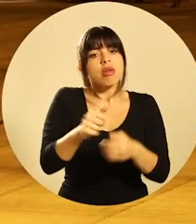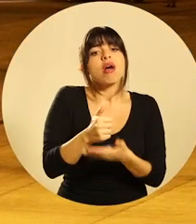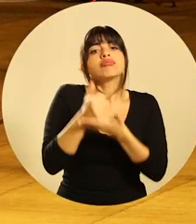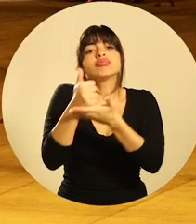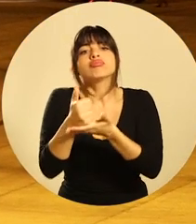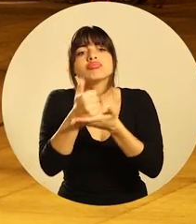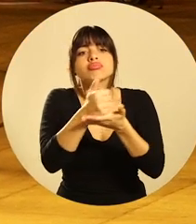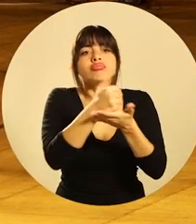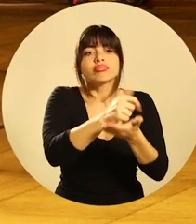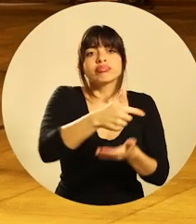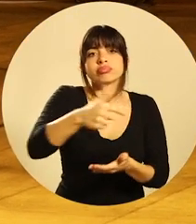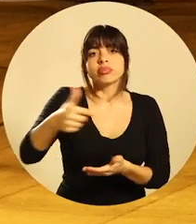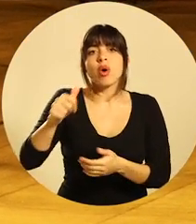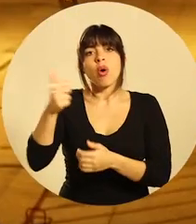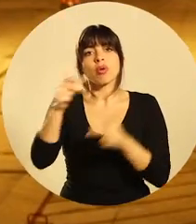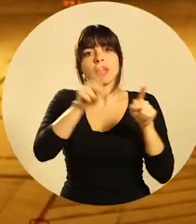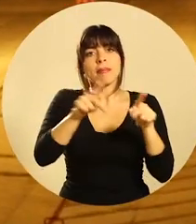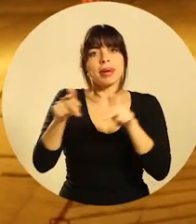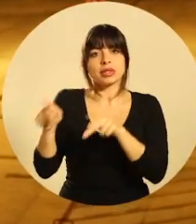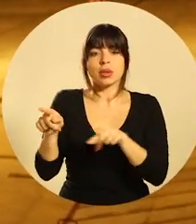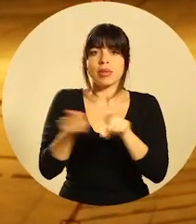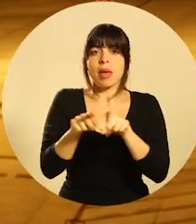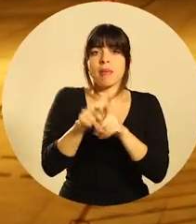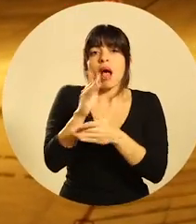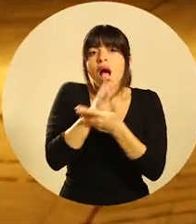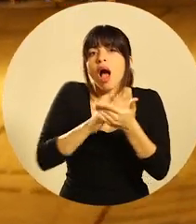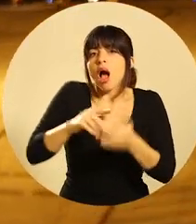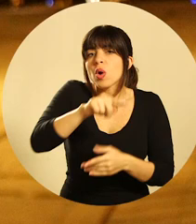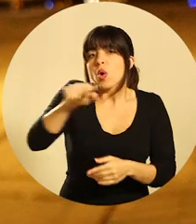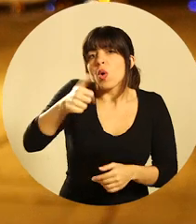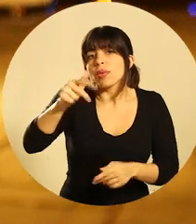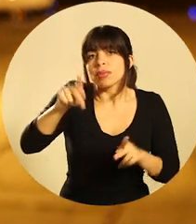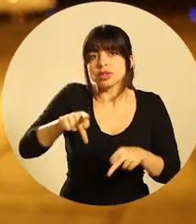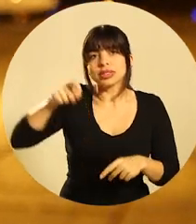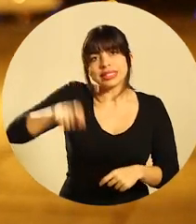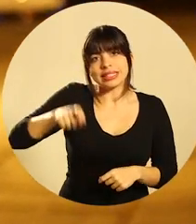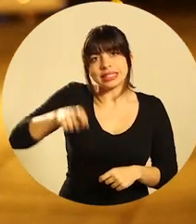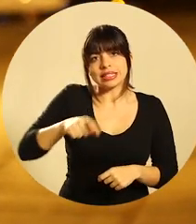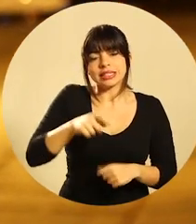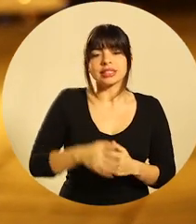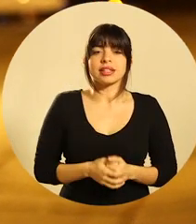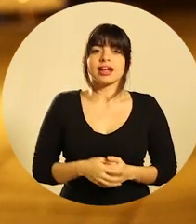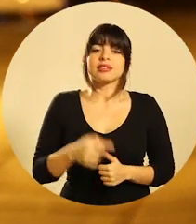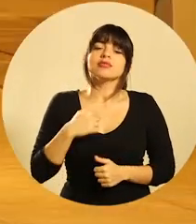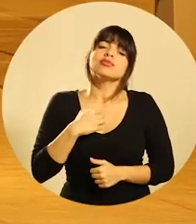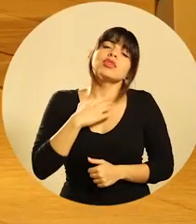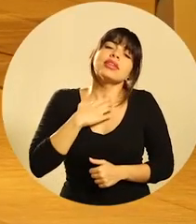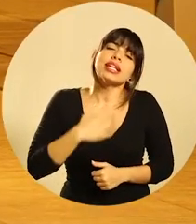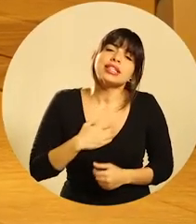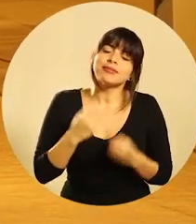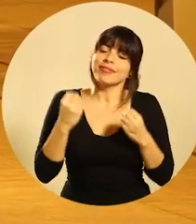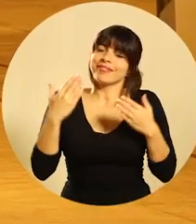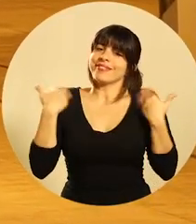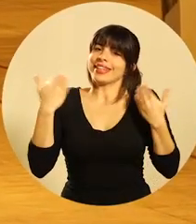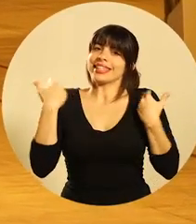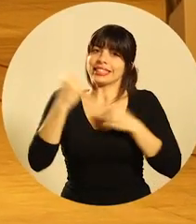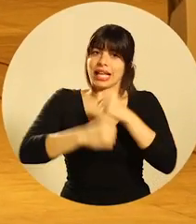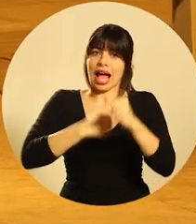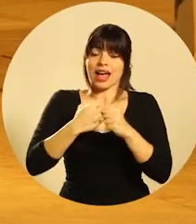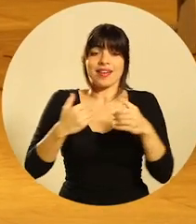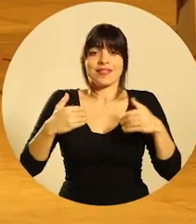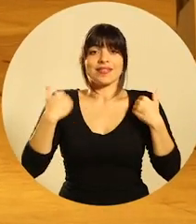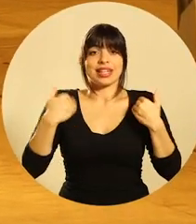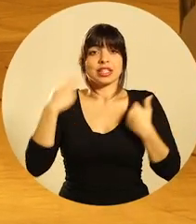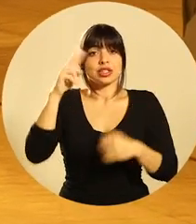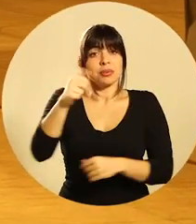puedan hacer por otras personas que también estén en alguna necesidad. Y les deseo muy feliz año,